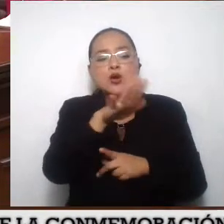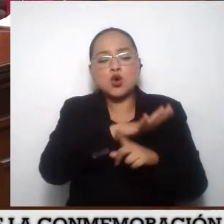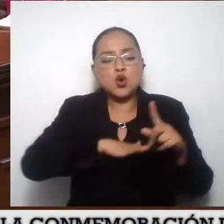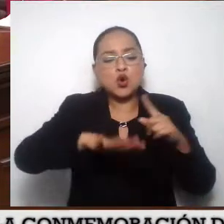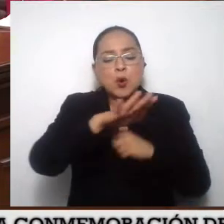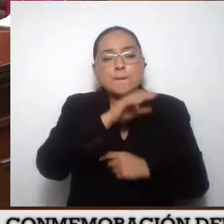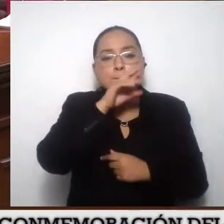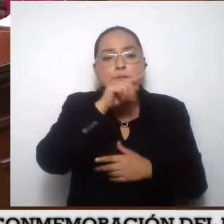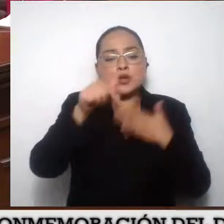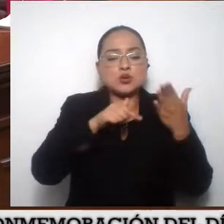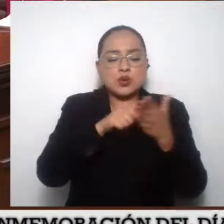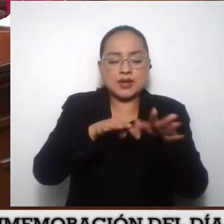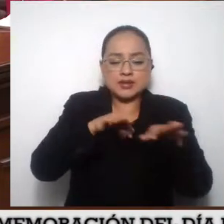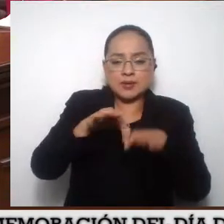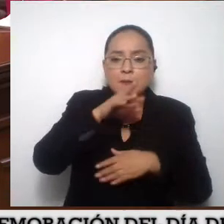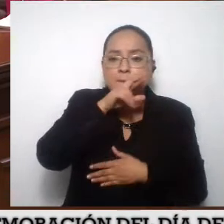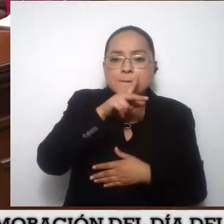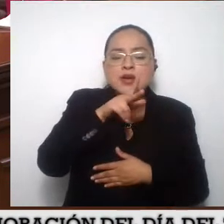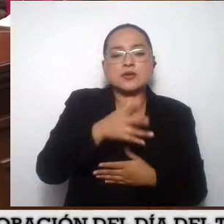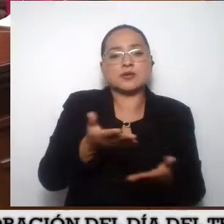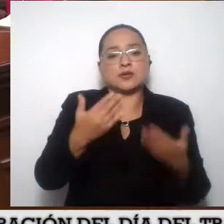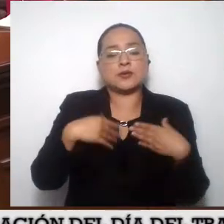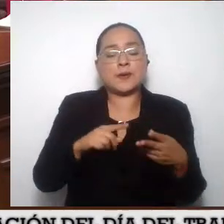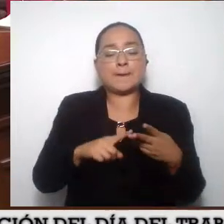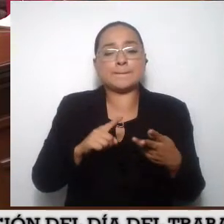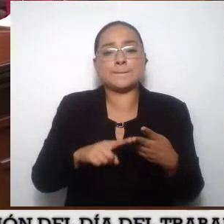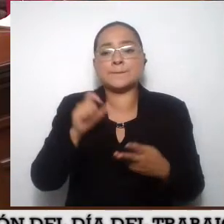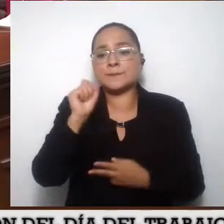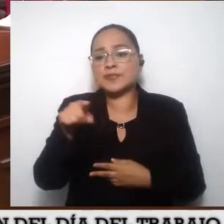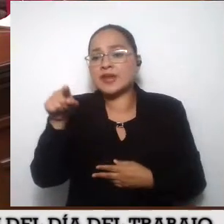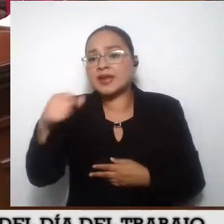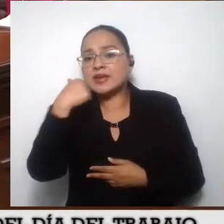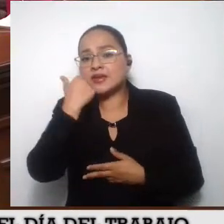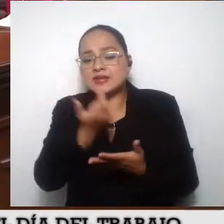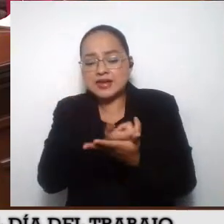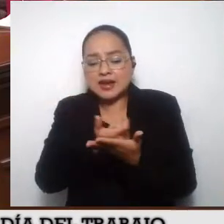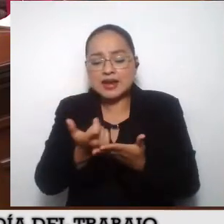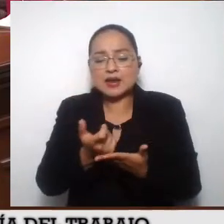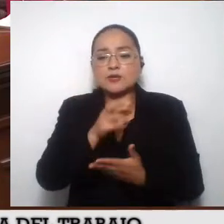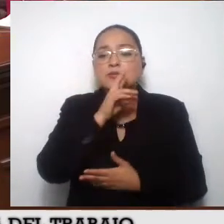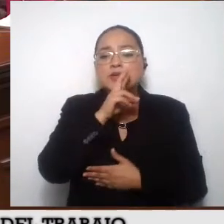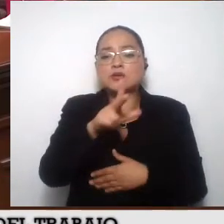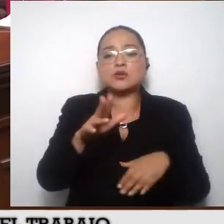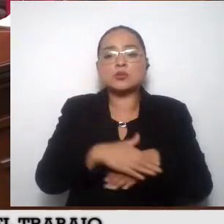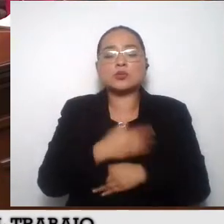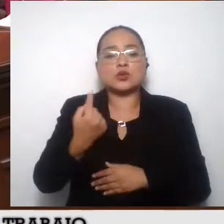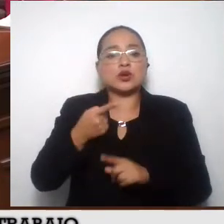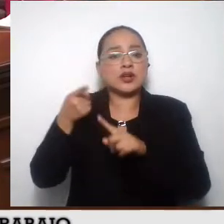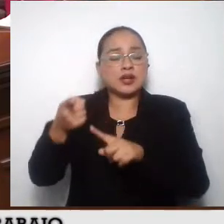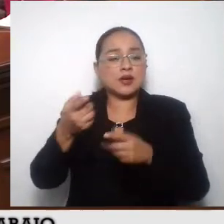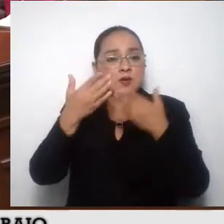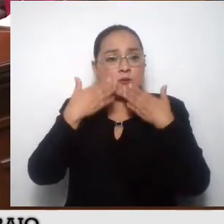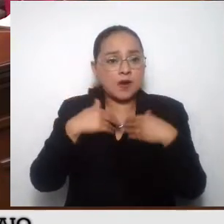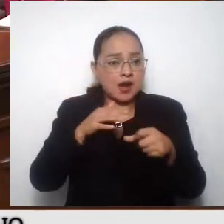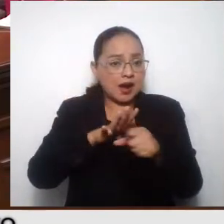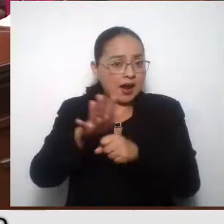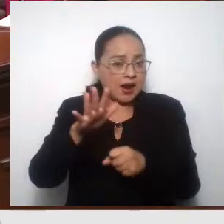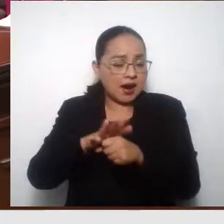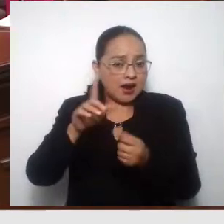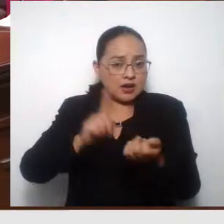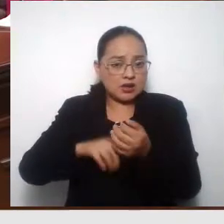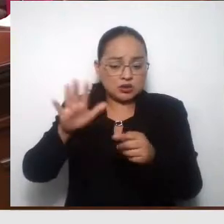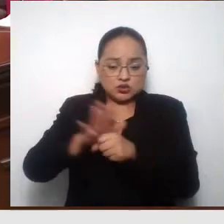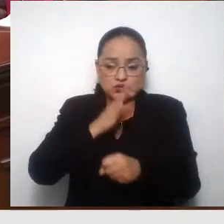áreas de trabajo. También mejores salarios, ya que no se les garantizaba ni seguridad en